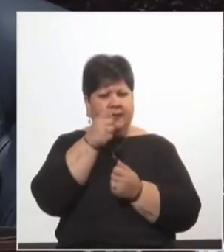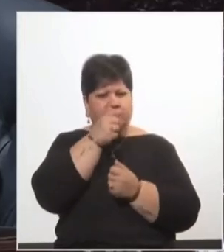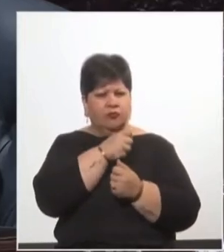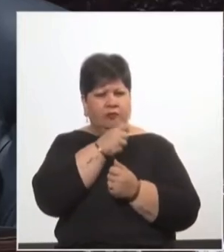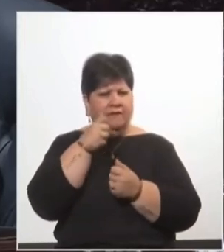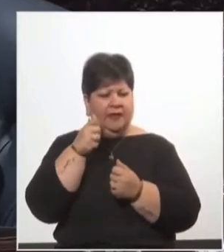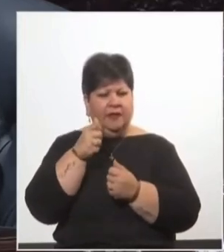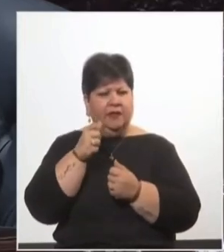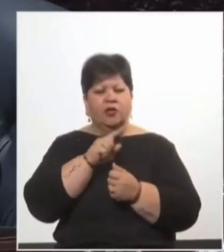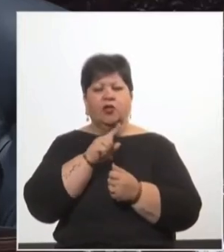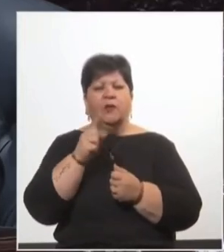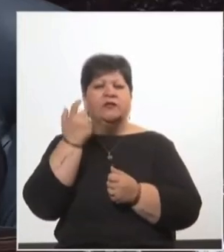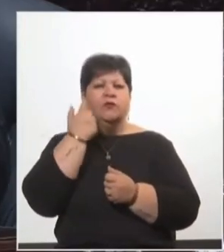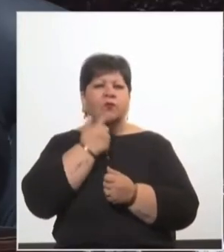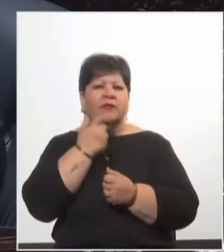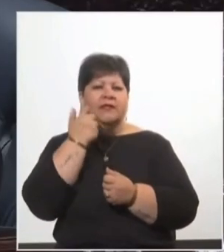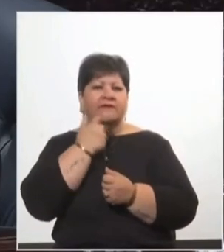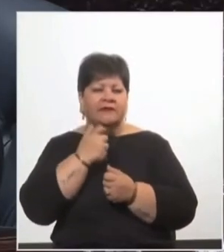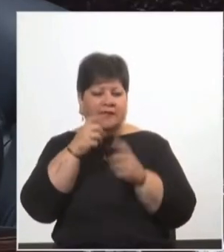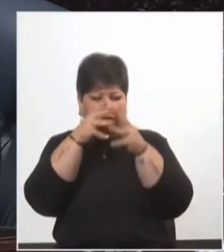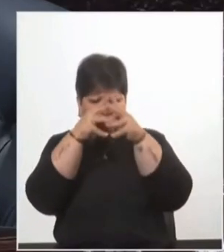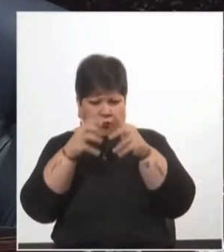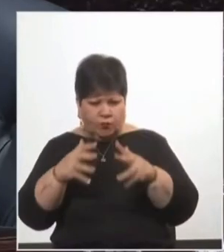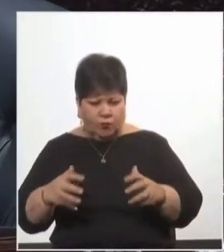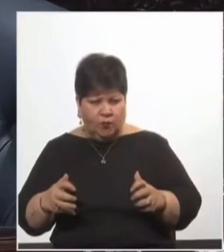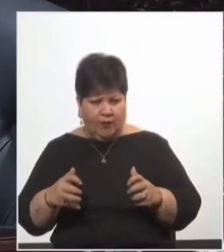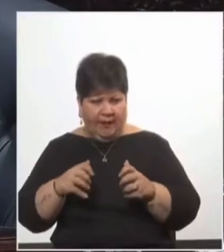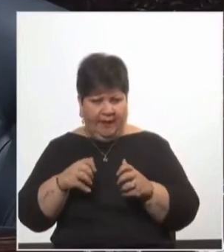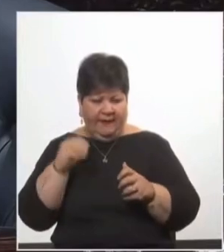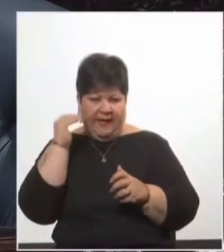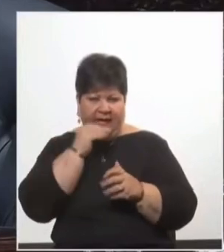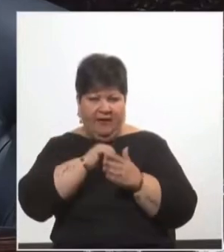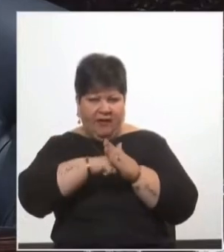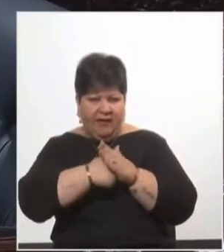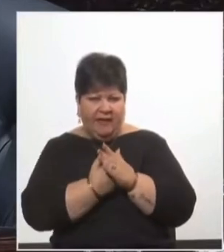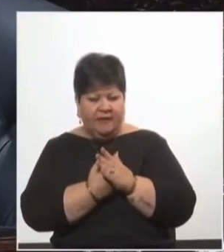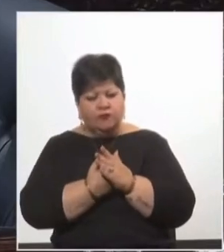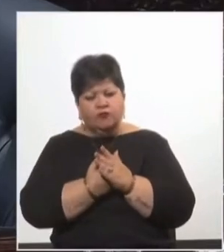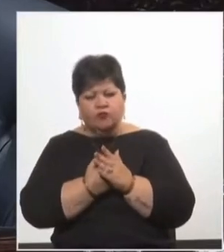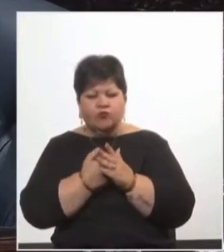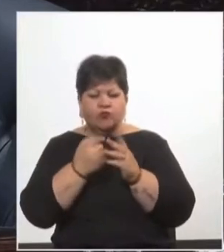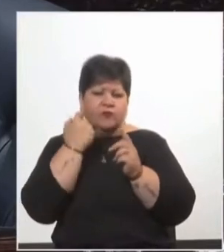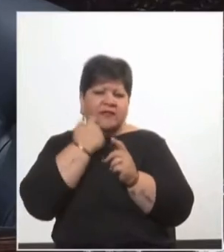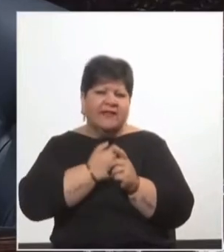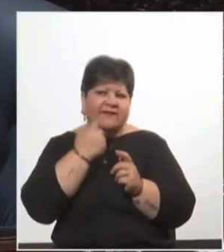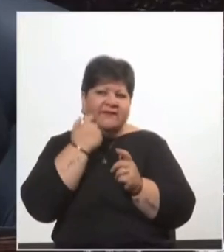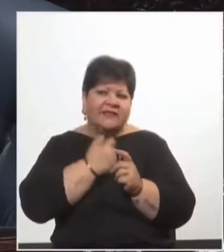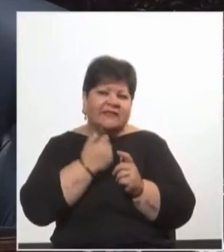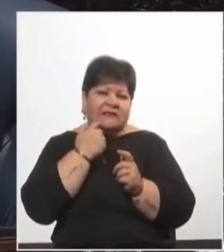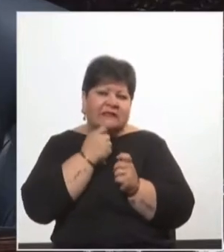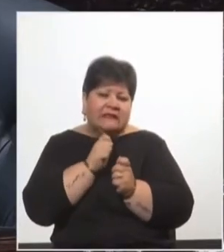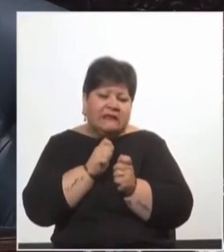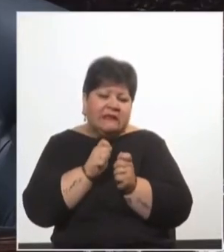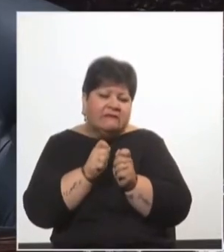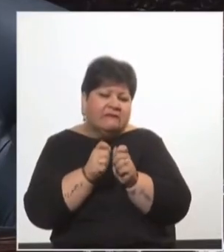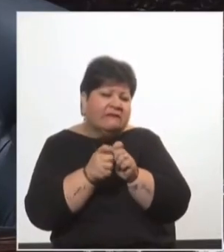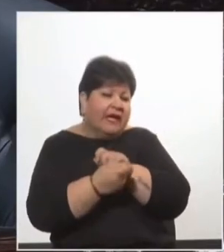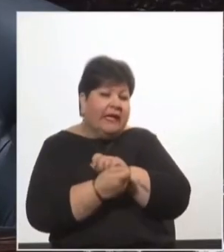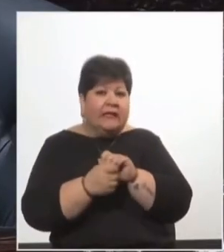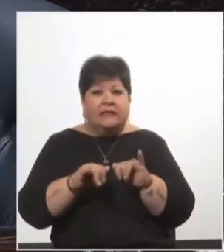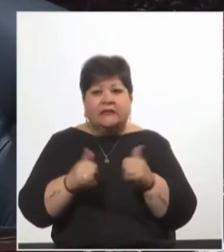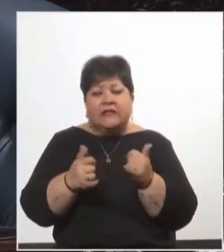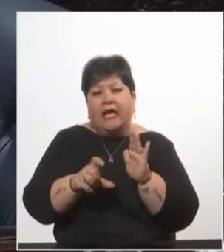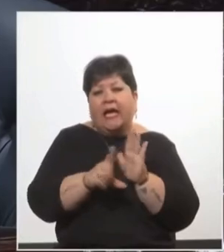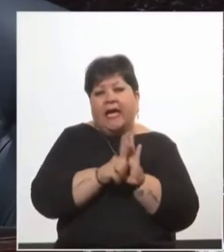es un déficit estructural, sino un déficit transitorio, y que podría resolverse con herramientas que ya tiene la